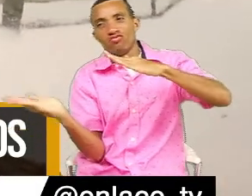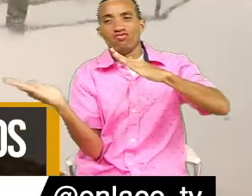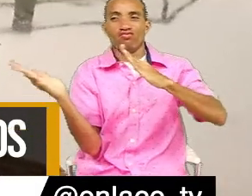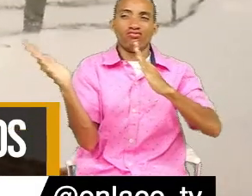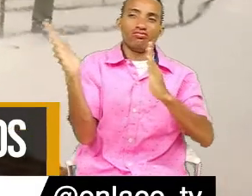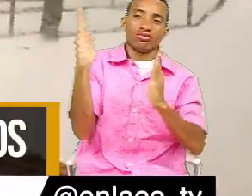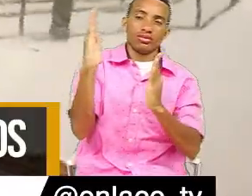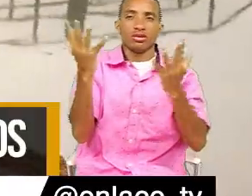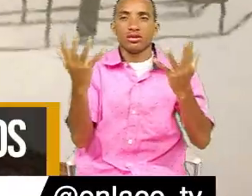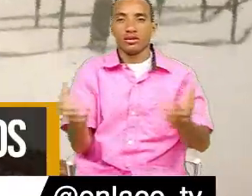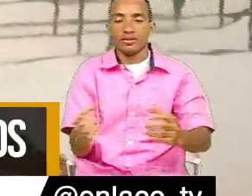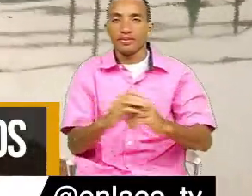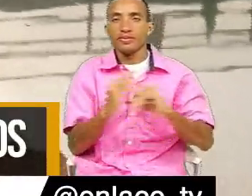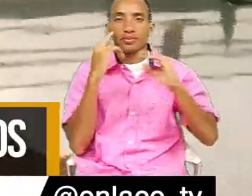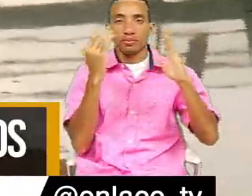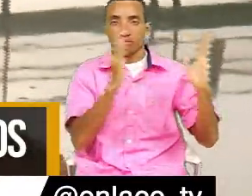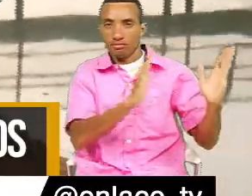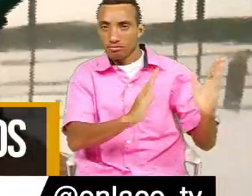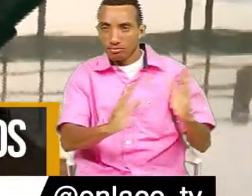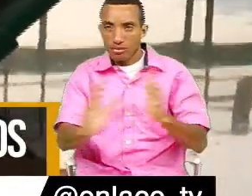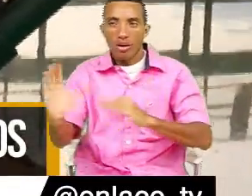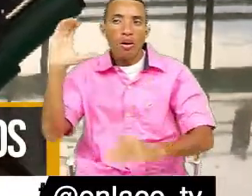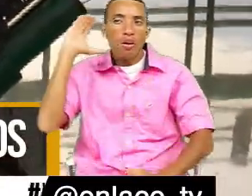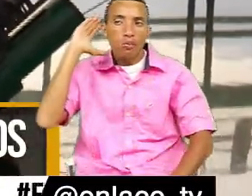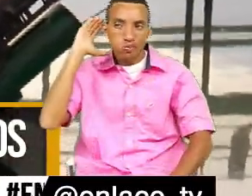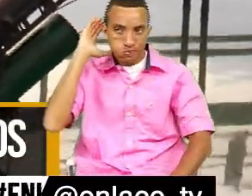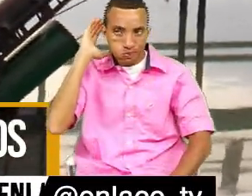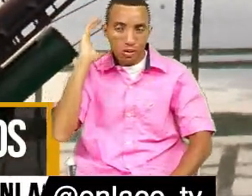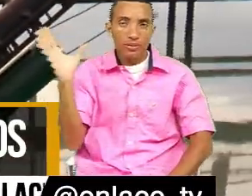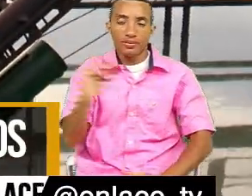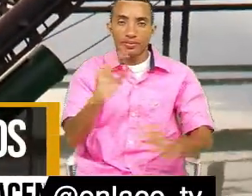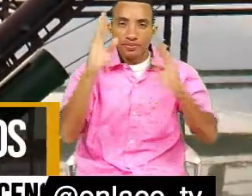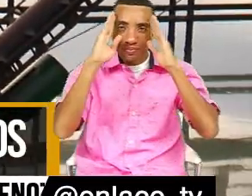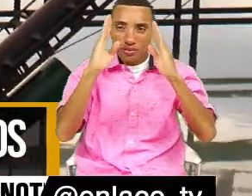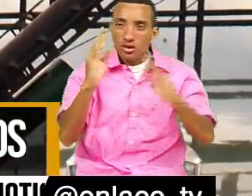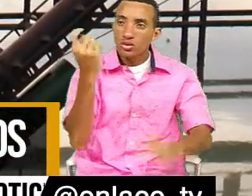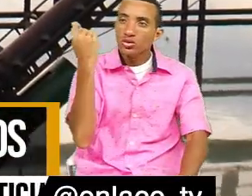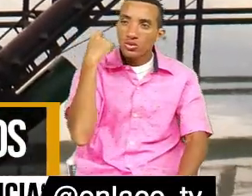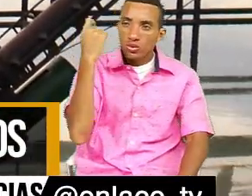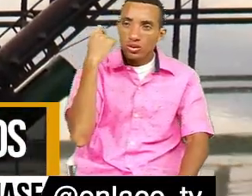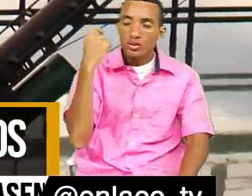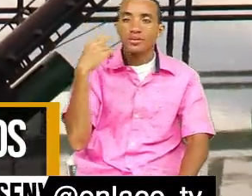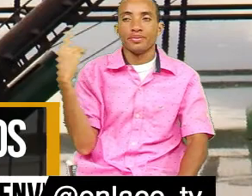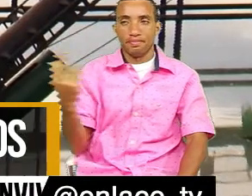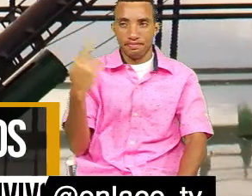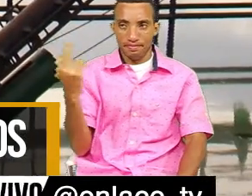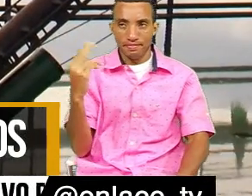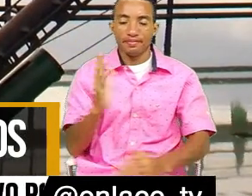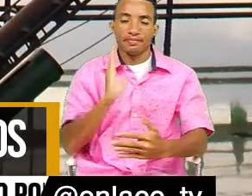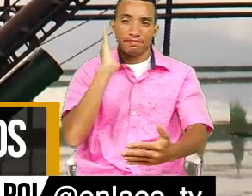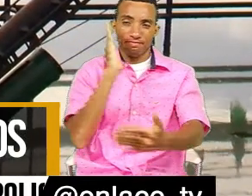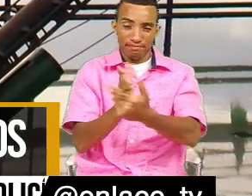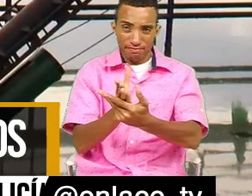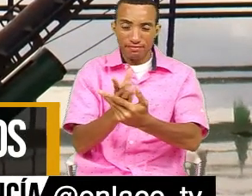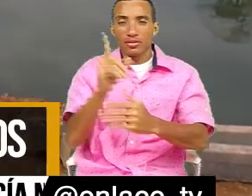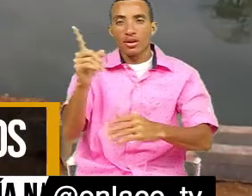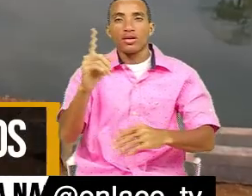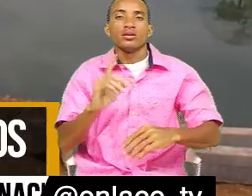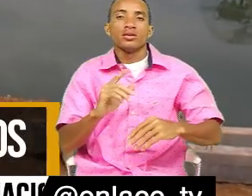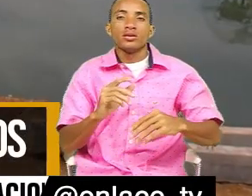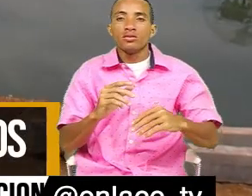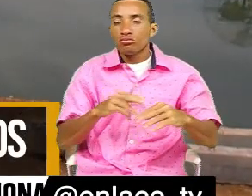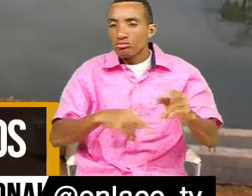es una noticia en desarrollo de Enlace Noticias. Repito, mucha atención porque hace pocos minutos se presentó un accidente allí en las obras que se desarrollan